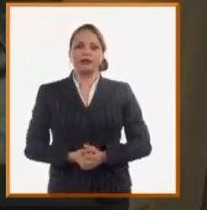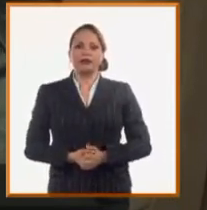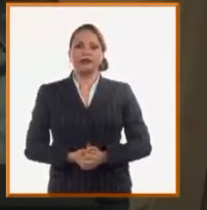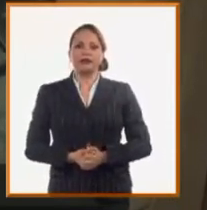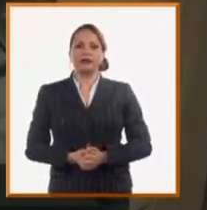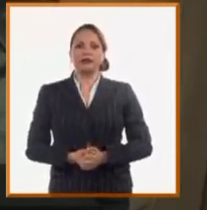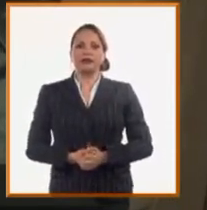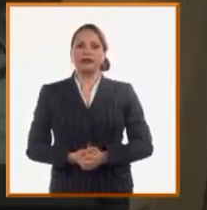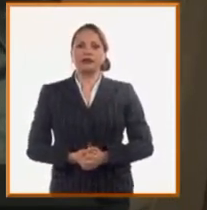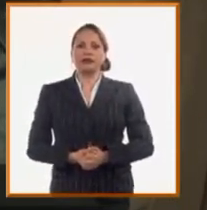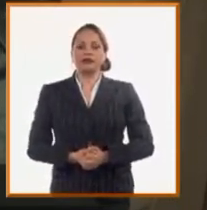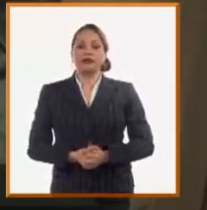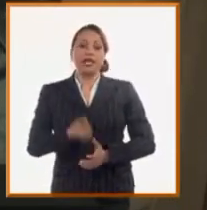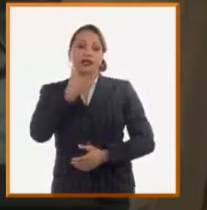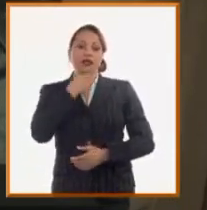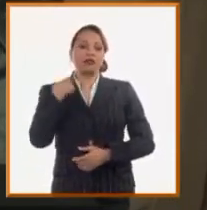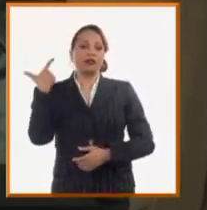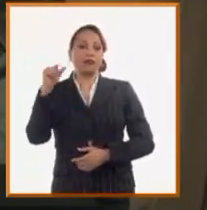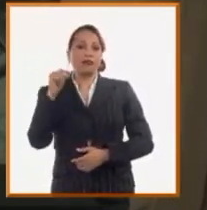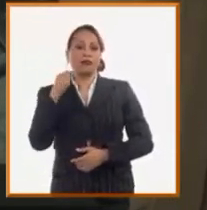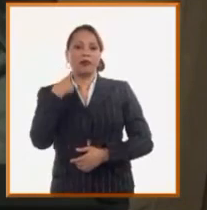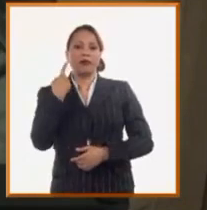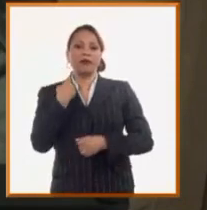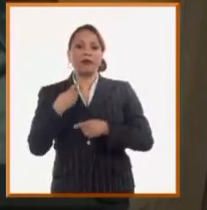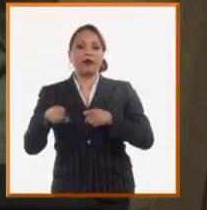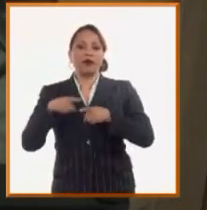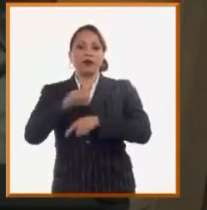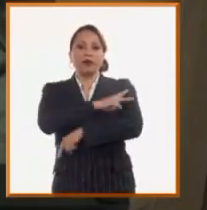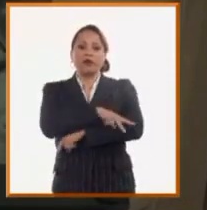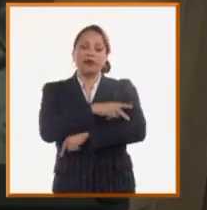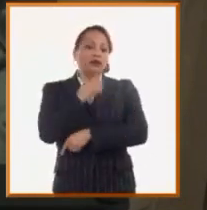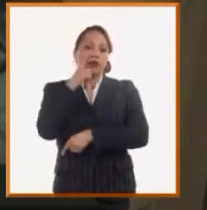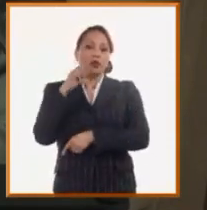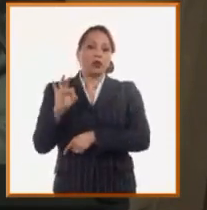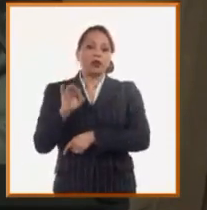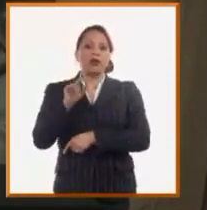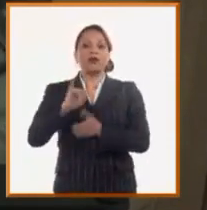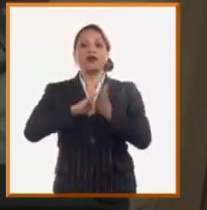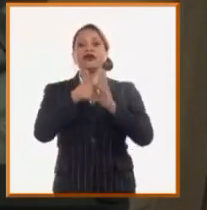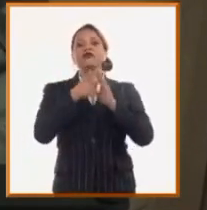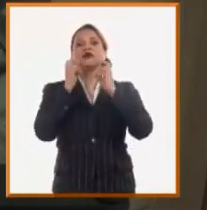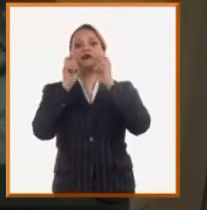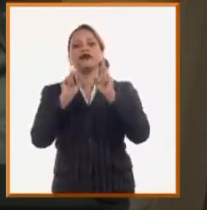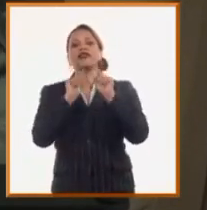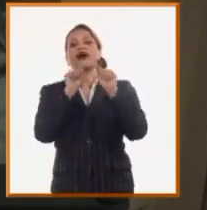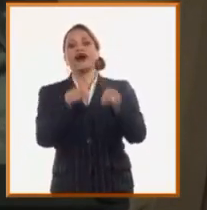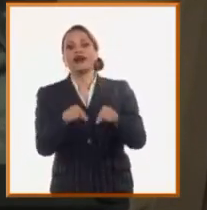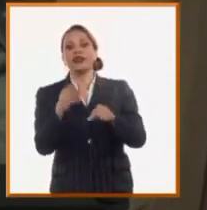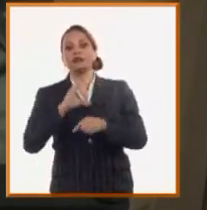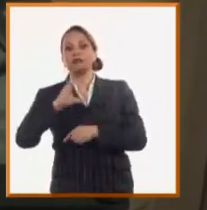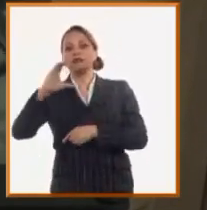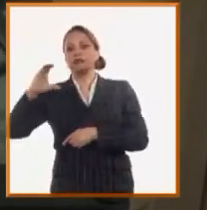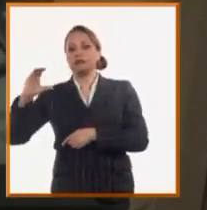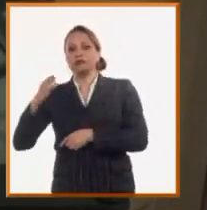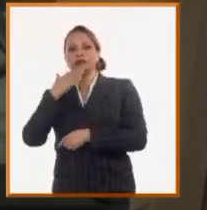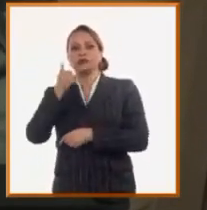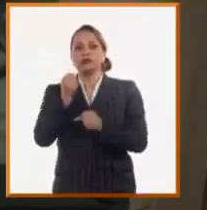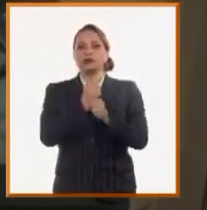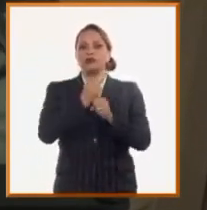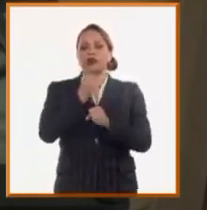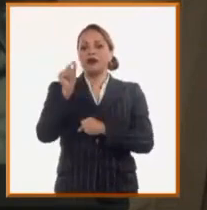Ese joven no se va del país. Ese joven encontró su proyecto de vida ahí. Está ganando bien, están ganando bien sus